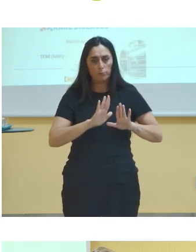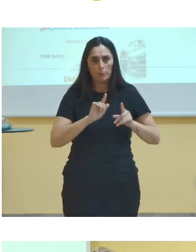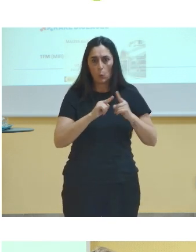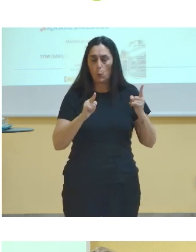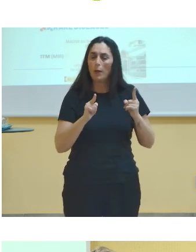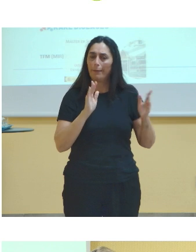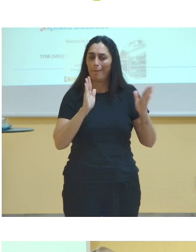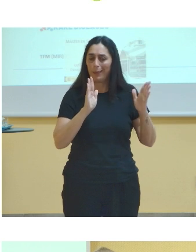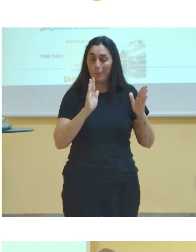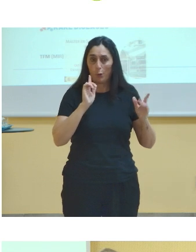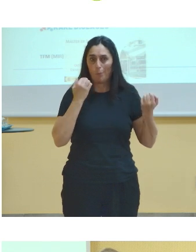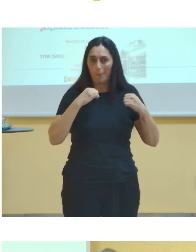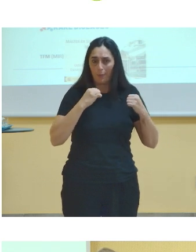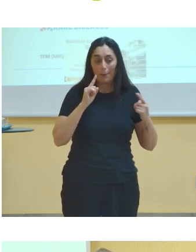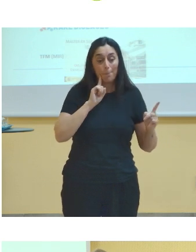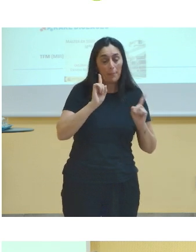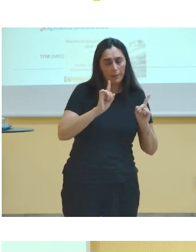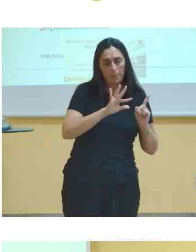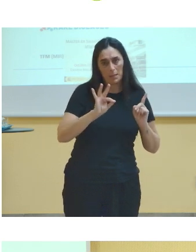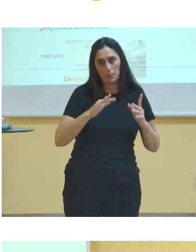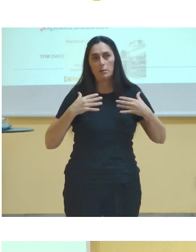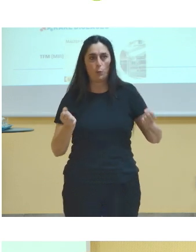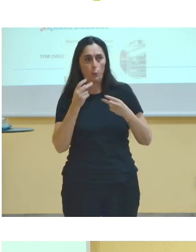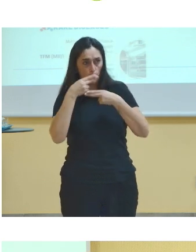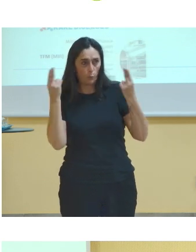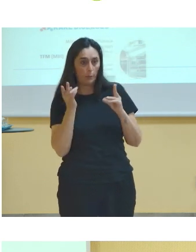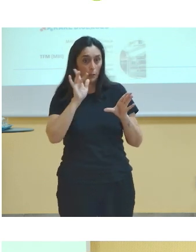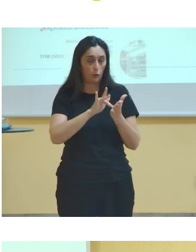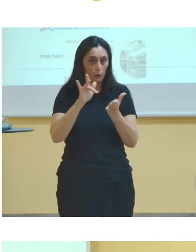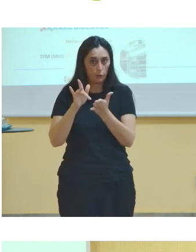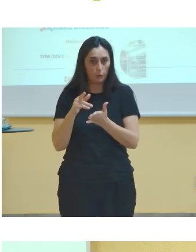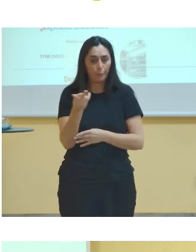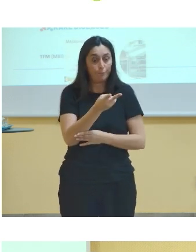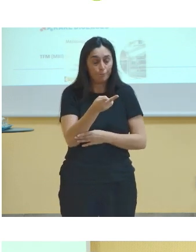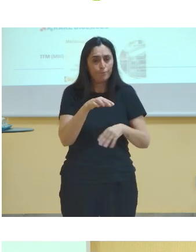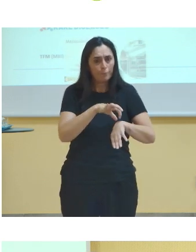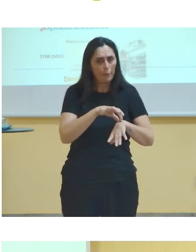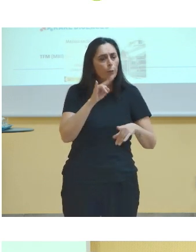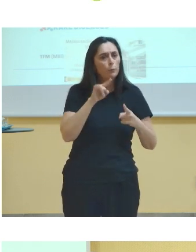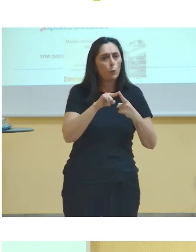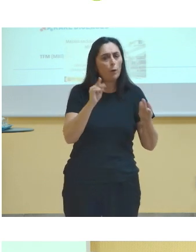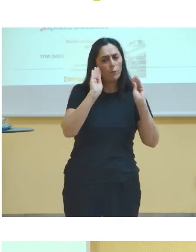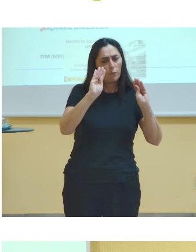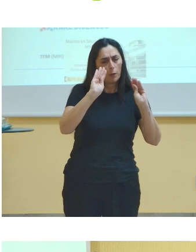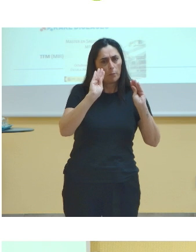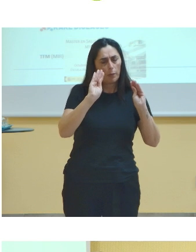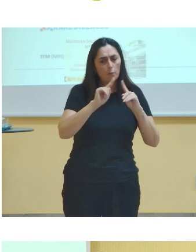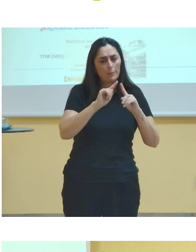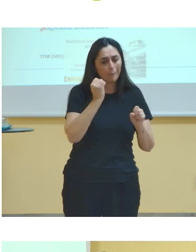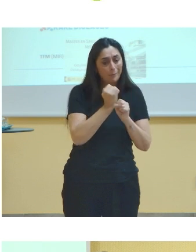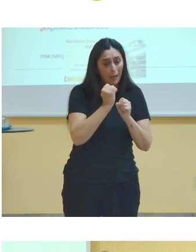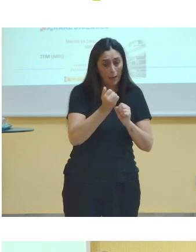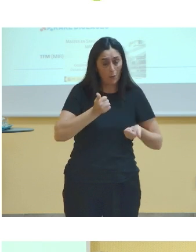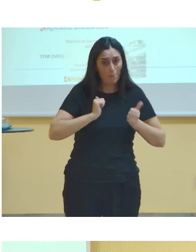haciendo el MIR en preventiva y salud pública. Entonces también hubo residentes que quisieron hacer su formación y su trabajo de